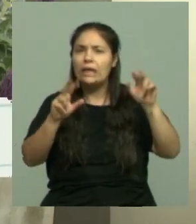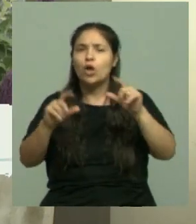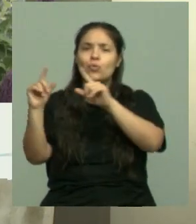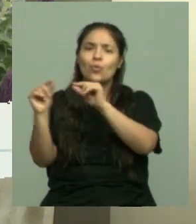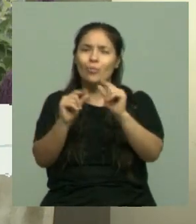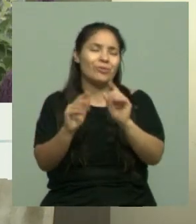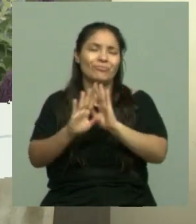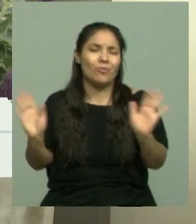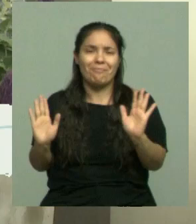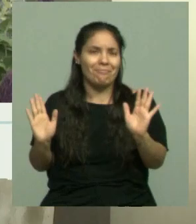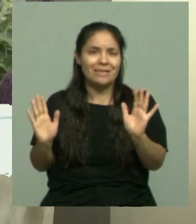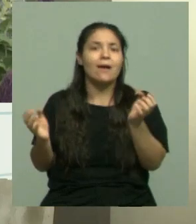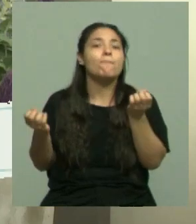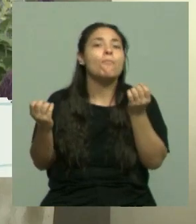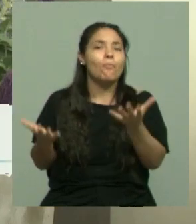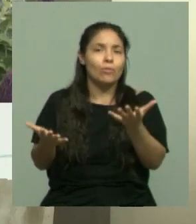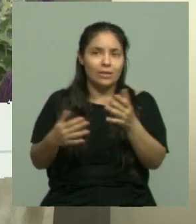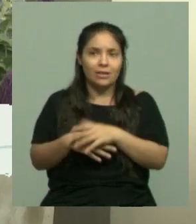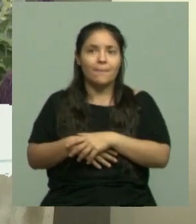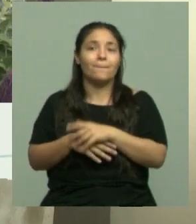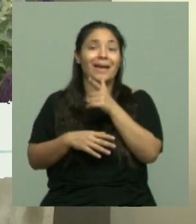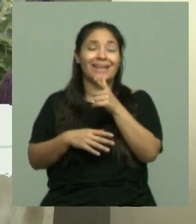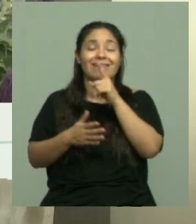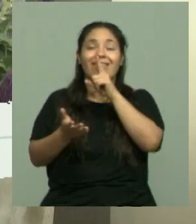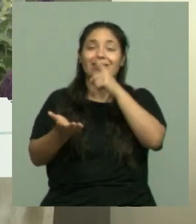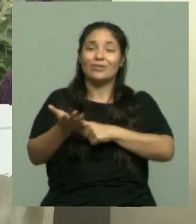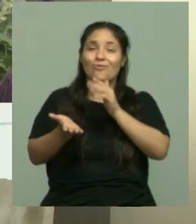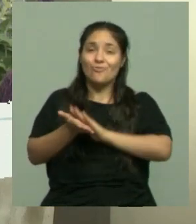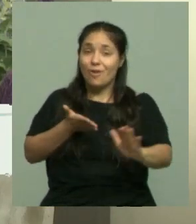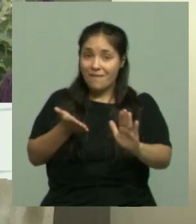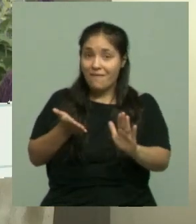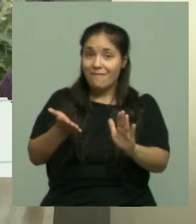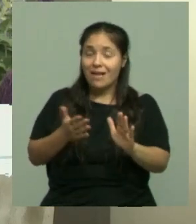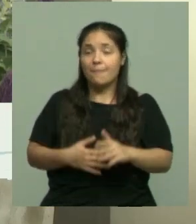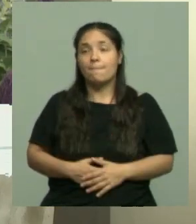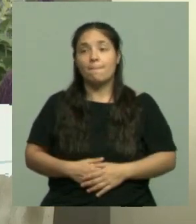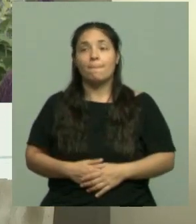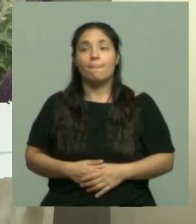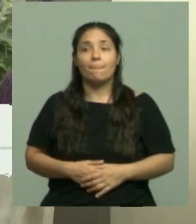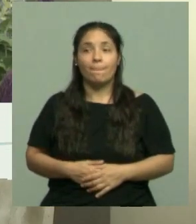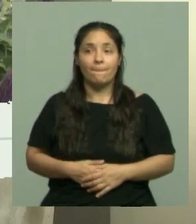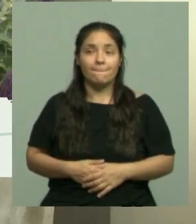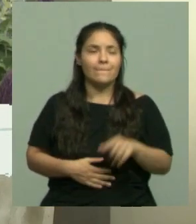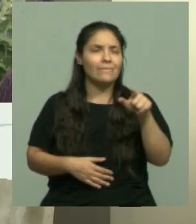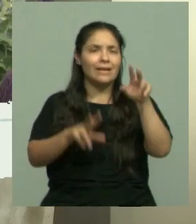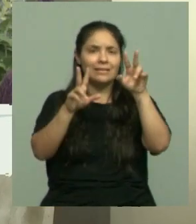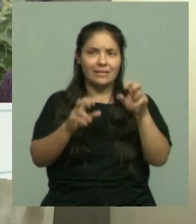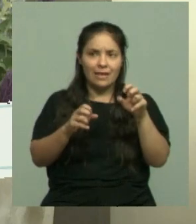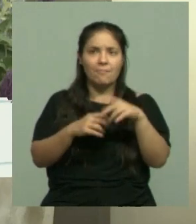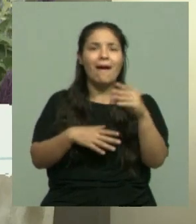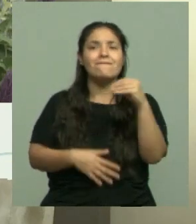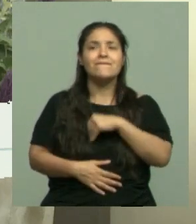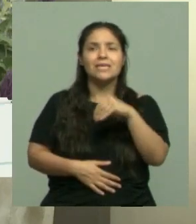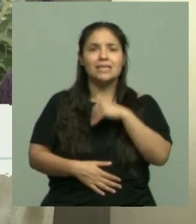tiene que ver con tal vez una nueva política del Pentágono en relación a esto. Bien, en relación a lo que han sido las